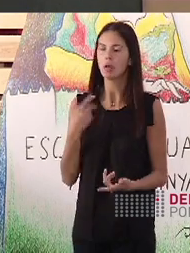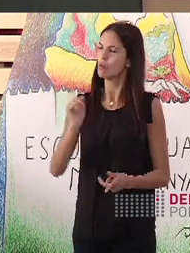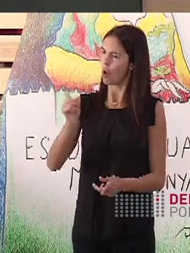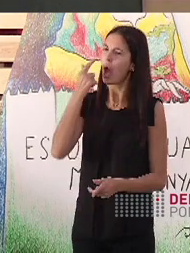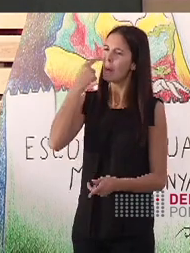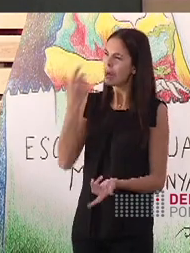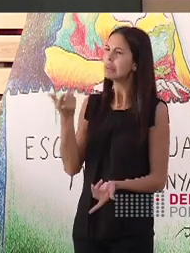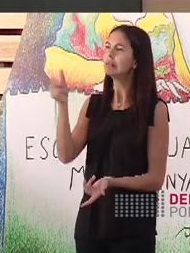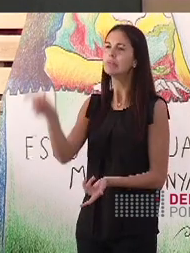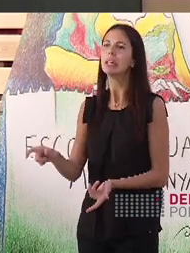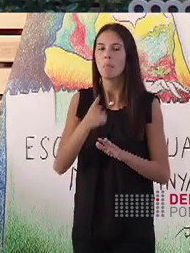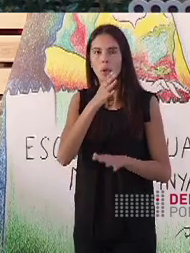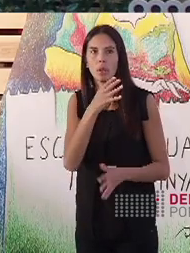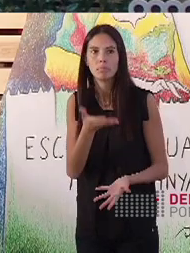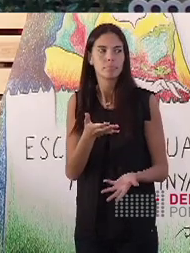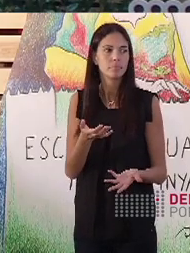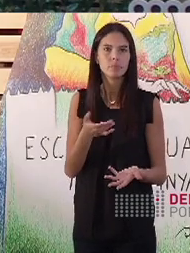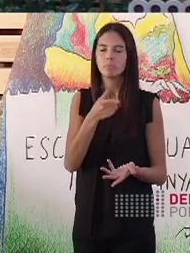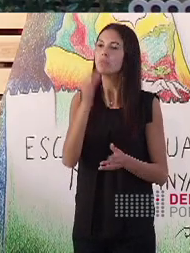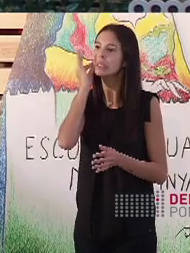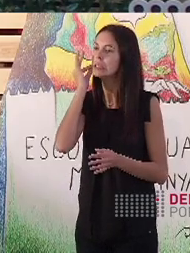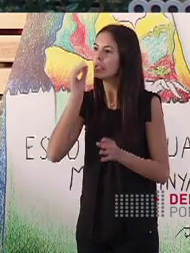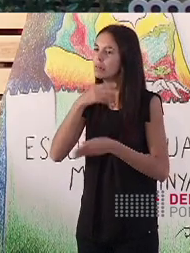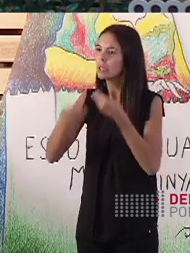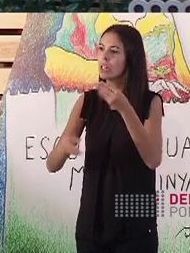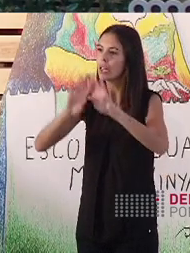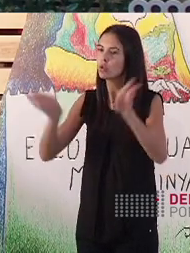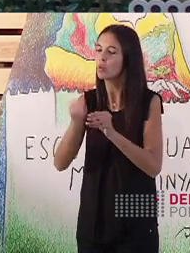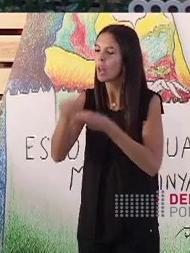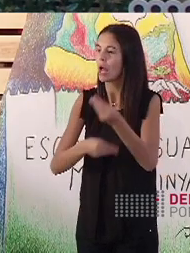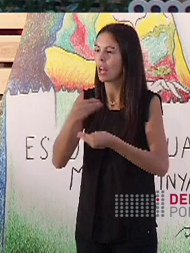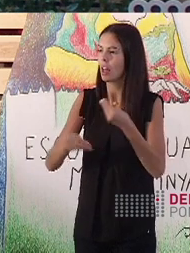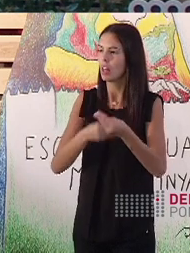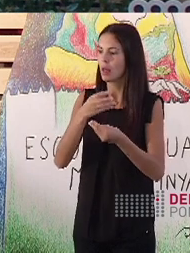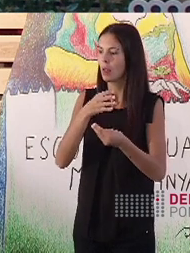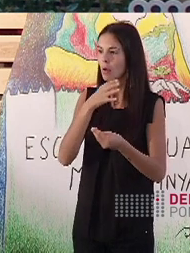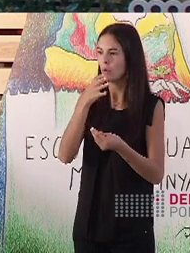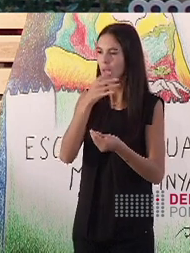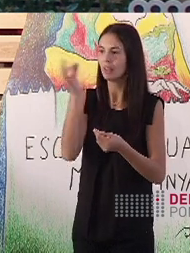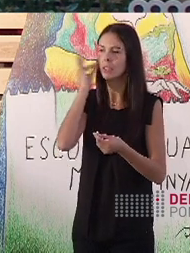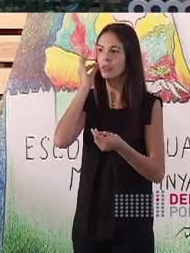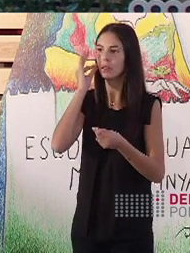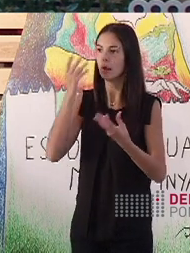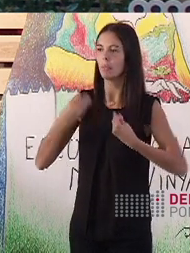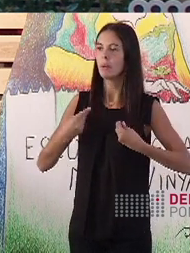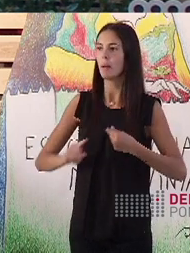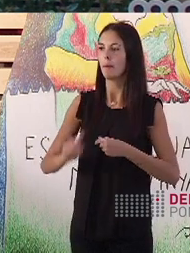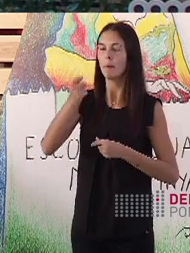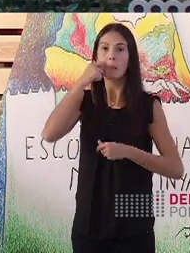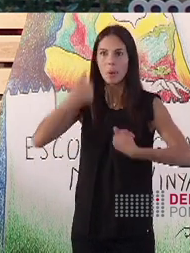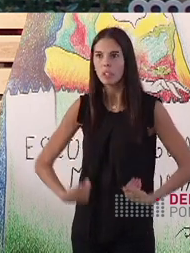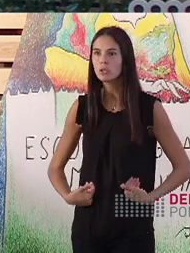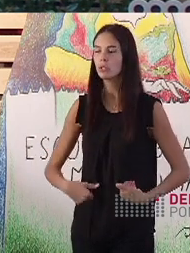a ver qué dicen. ¿Qué dicen las chicas jóvenes? Pues ellas hacen un resumen de todo lo que nosotras hemos dicho, porque ellas lo están viviendo en primera persona, ¿no? O sea, la jerarquía,